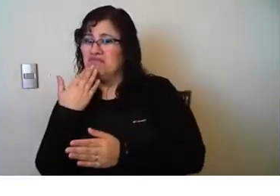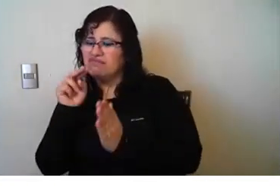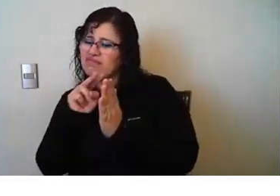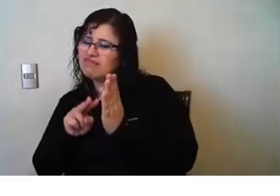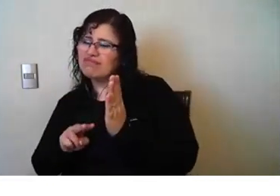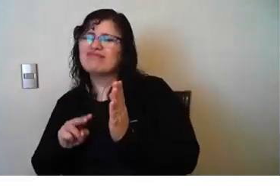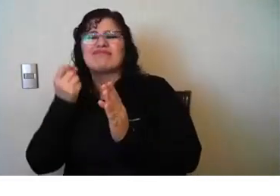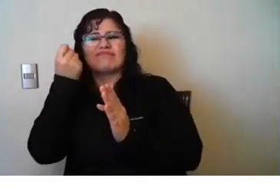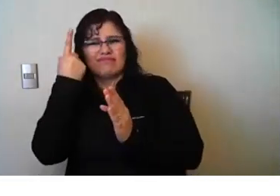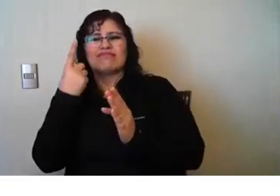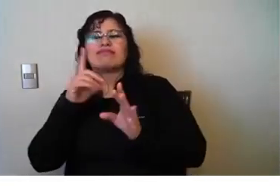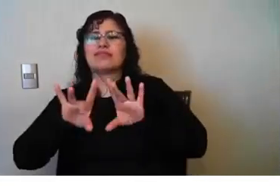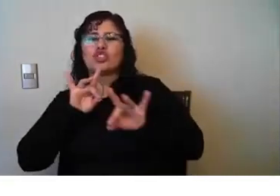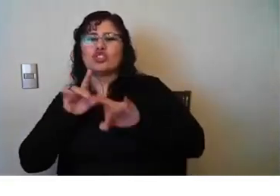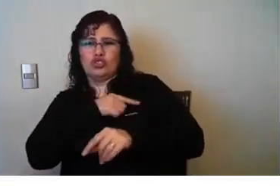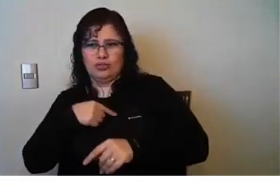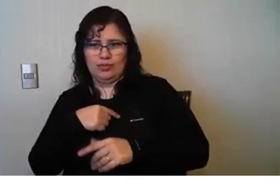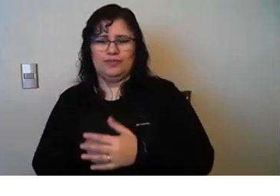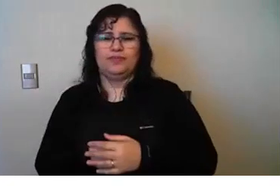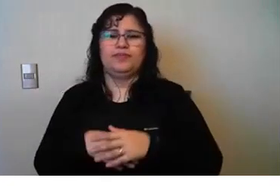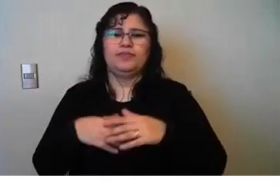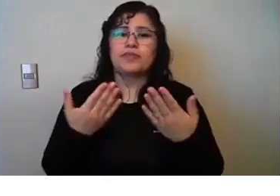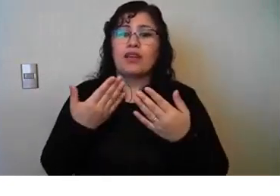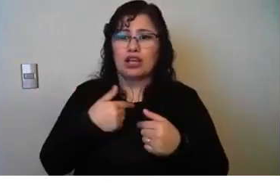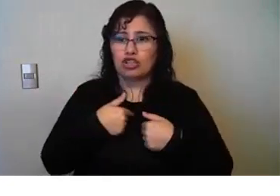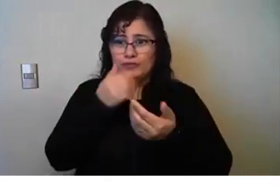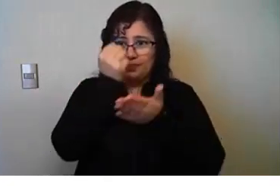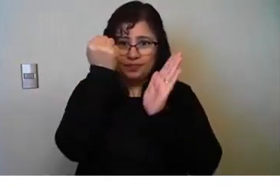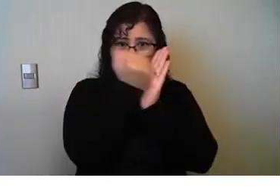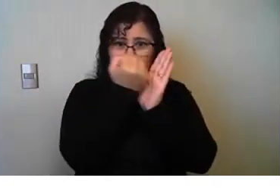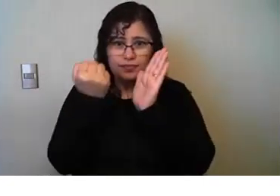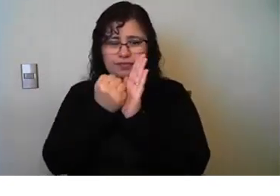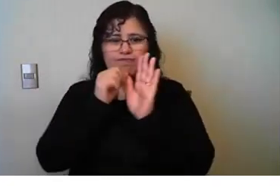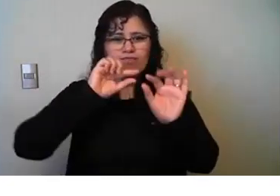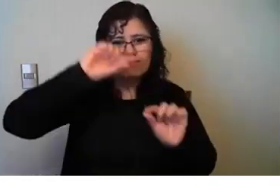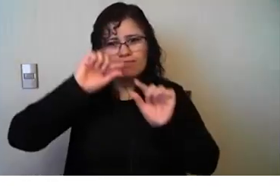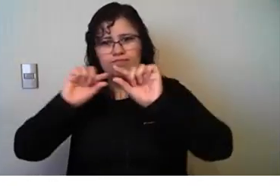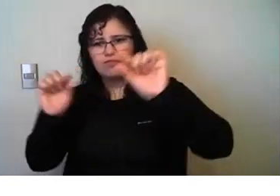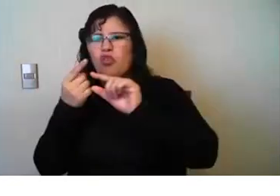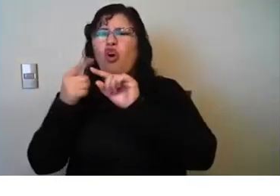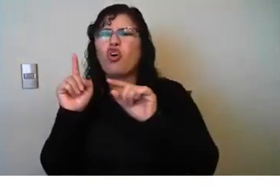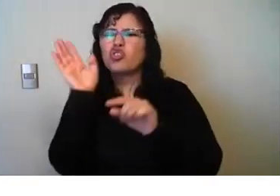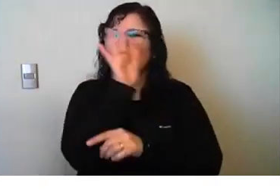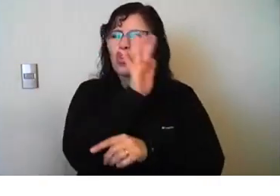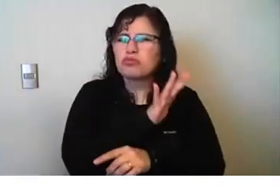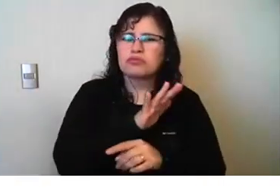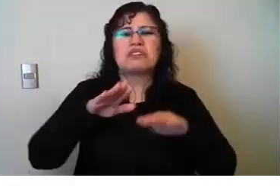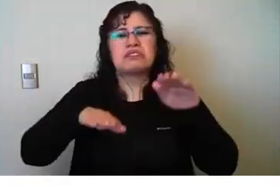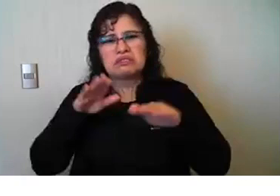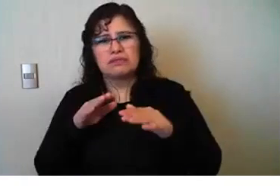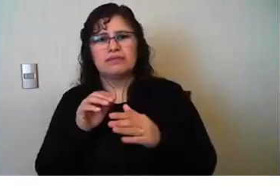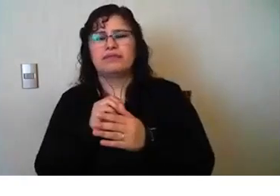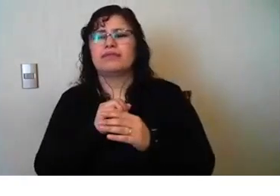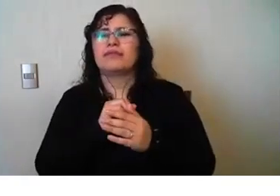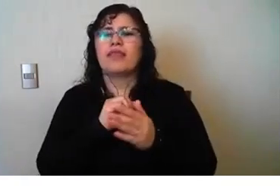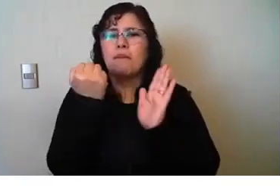Entre estos, por ejemplo, los voy a ir marcando eventualmente con otro color. Vamos a